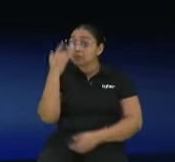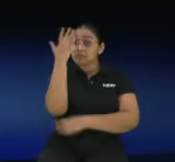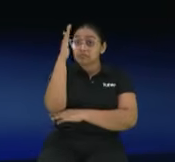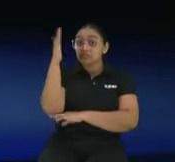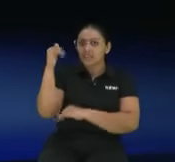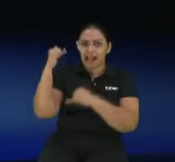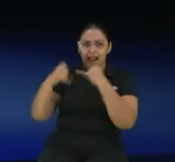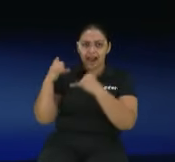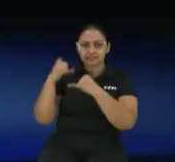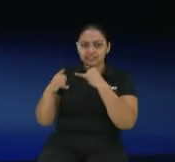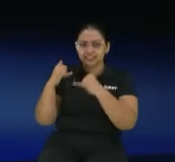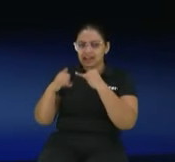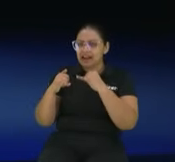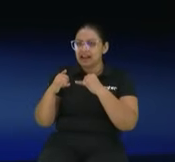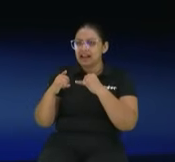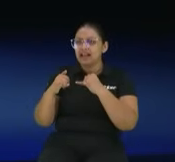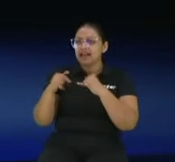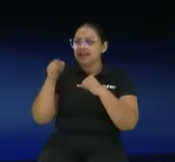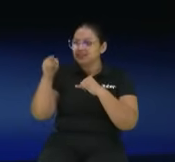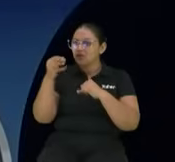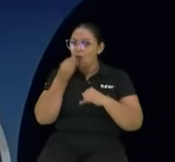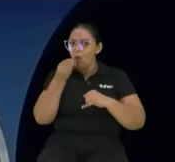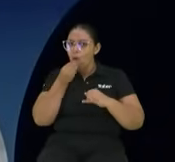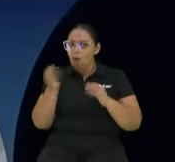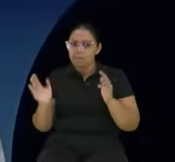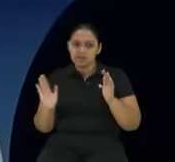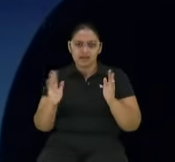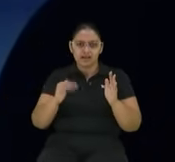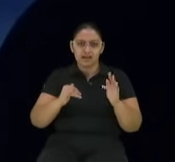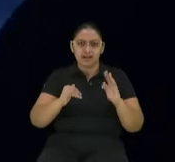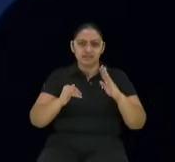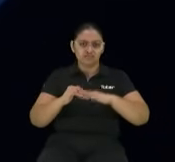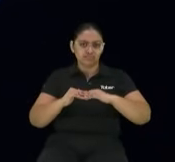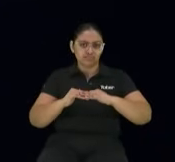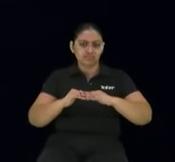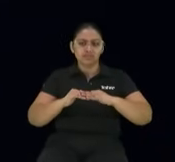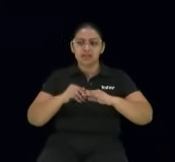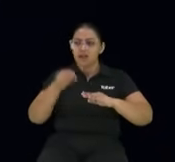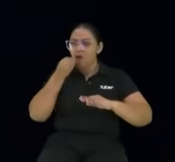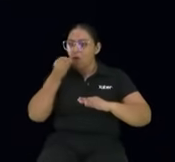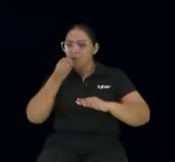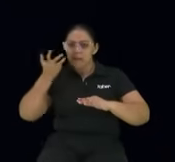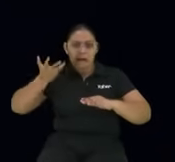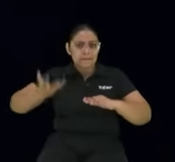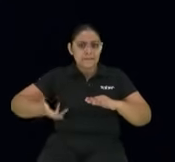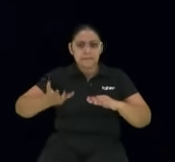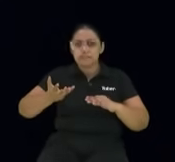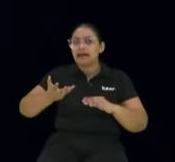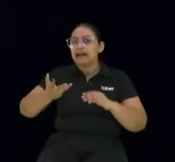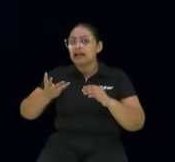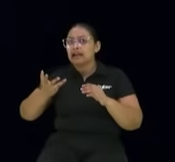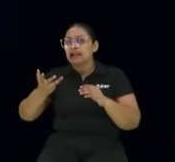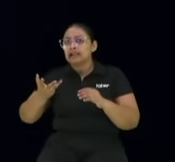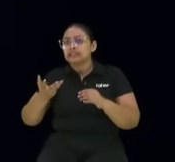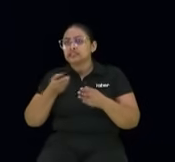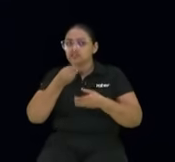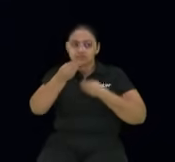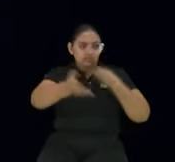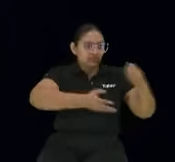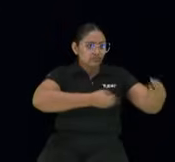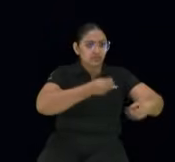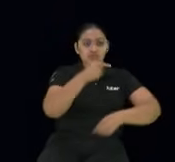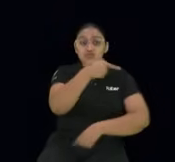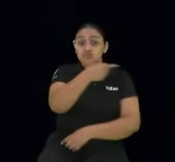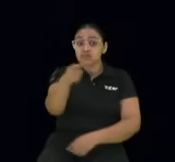repartición de tamales de café de chocolate de pan francés y le digo si sus pastores les amaran de